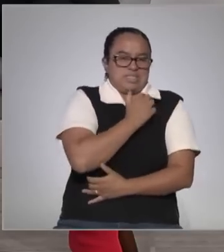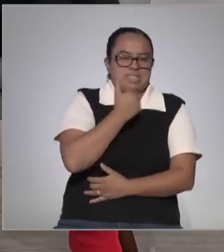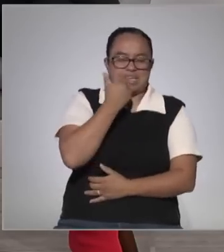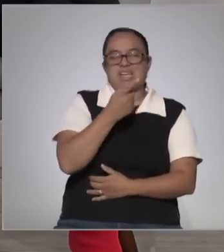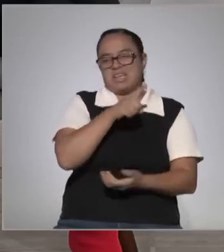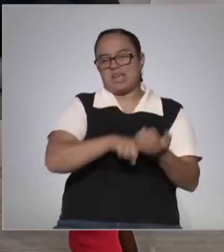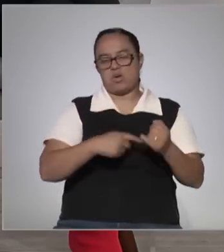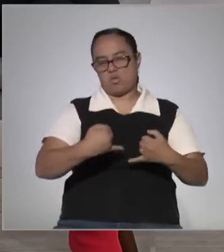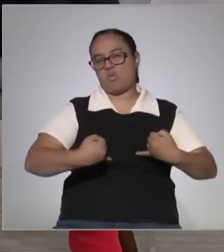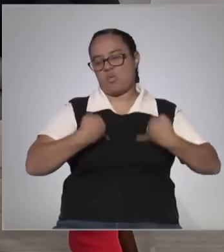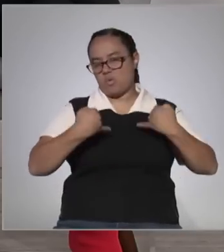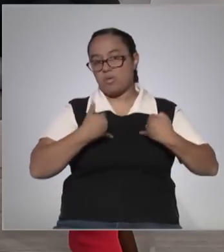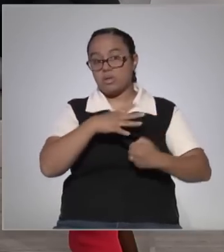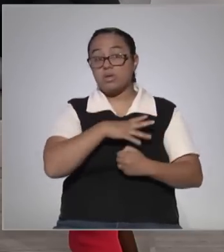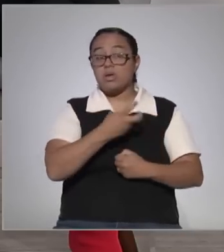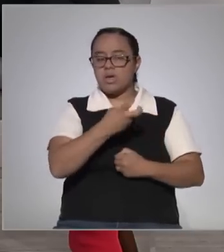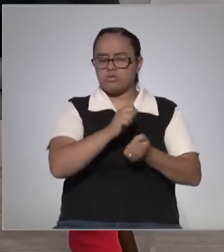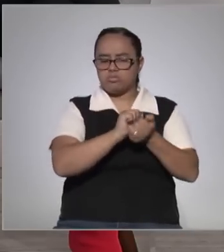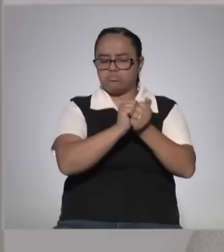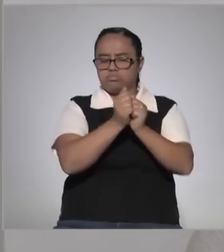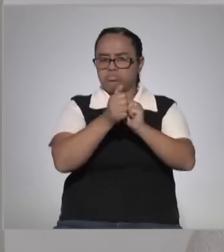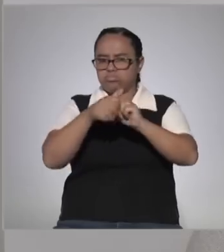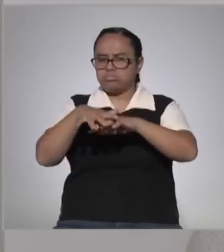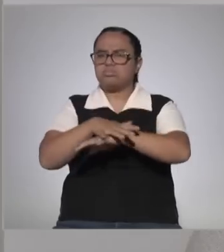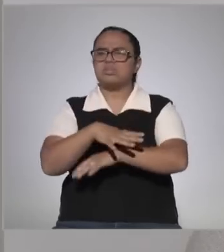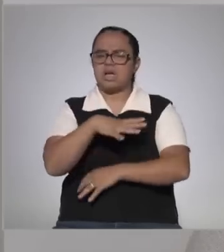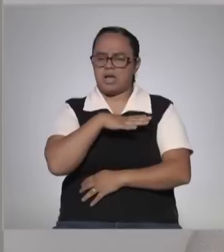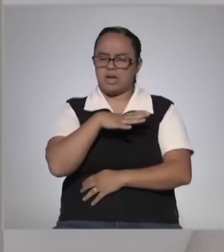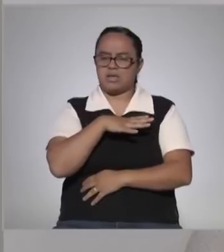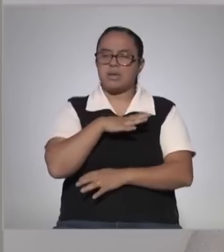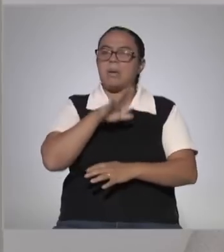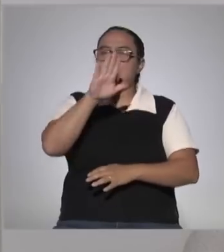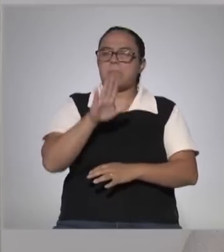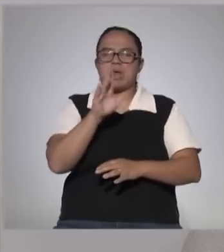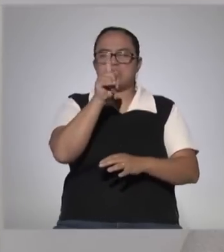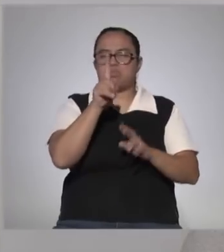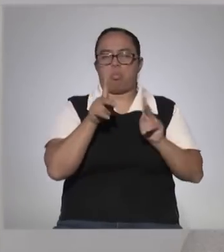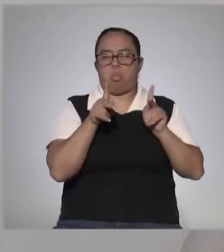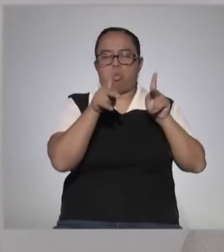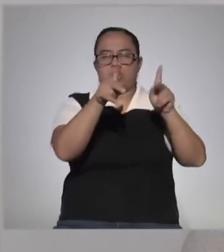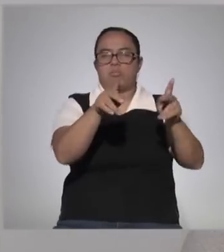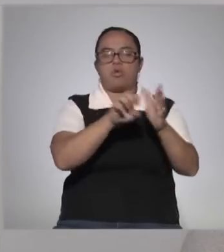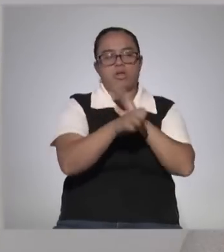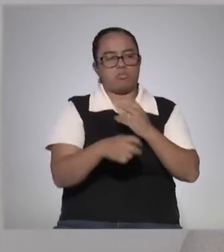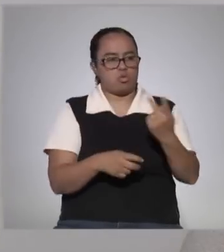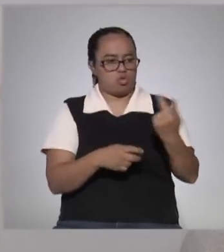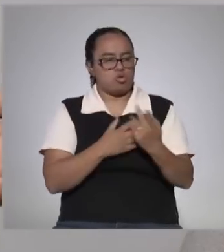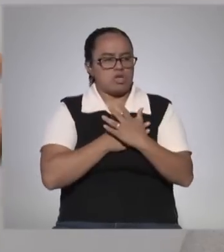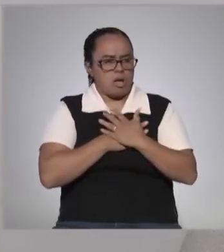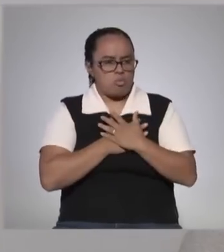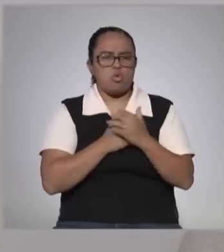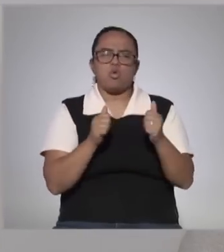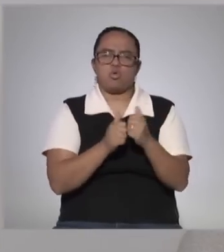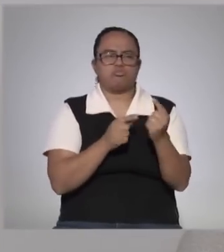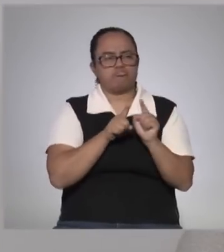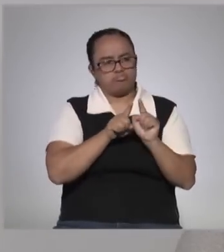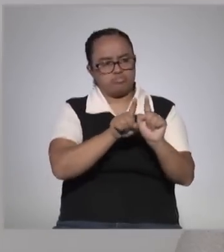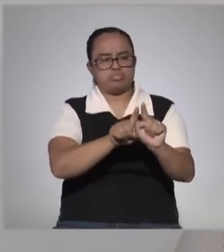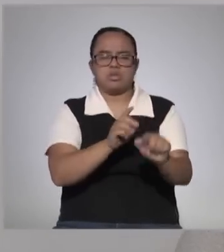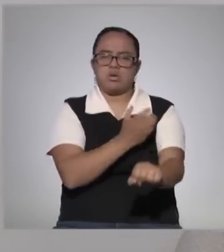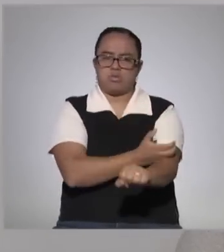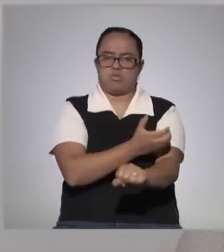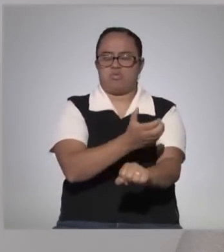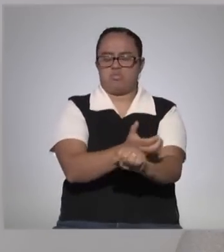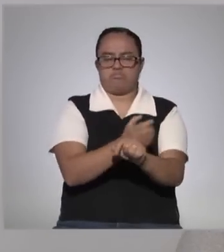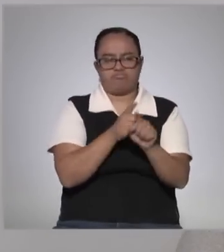y que se puede transformar y puede ser un paso importante, es como un puente para el amor compañía. Entonces, en este amor compañía puede